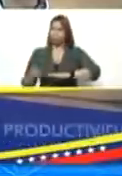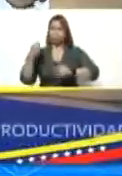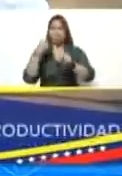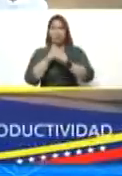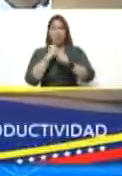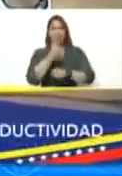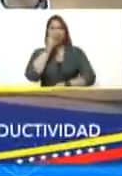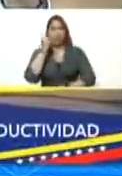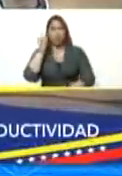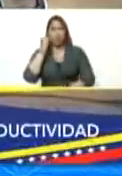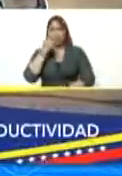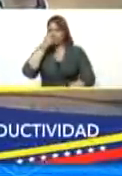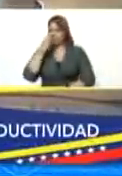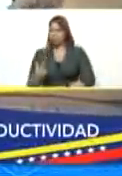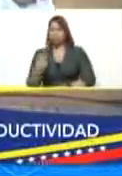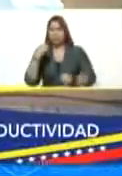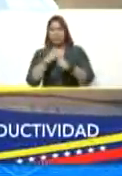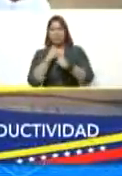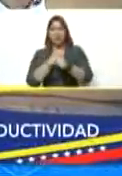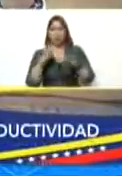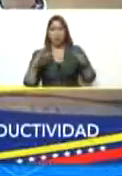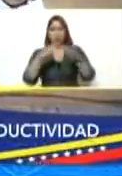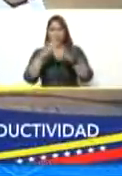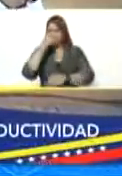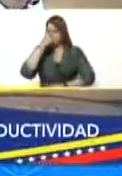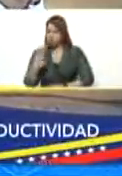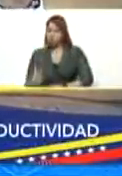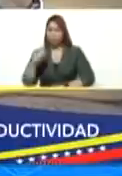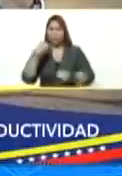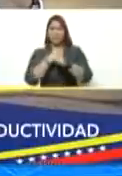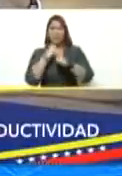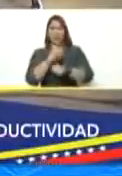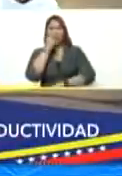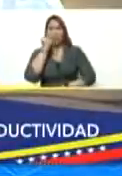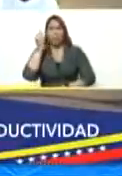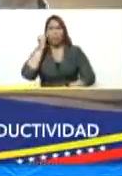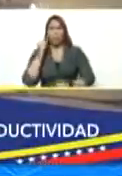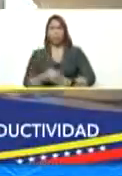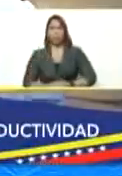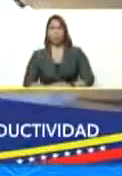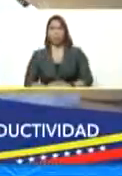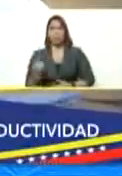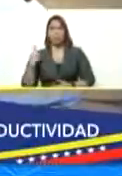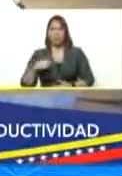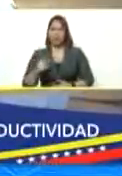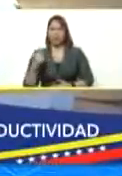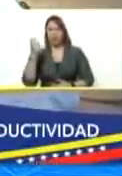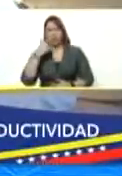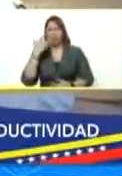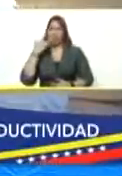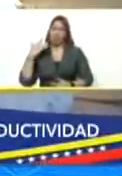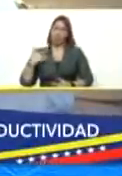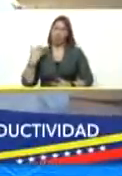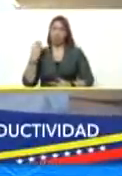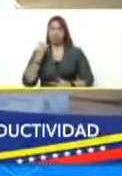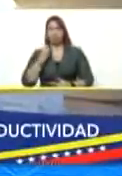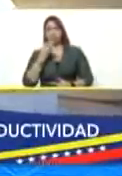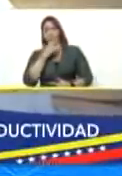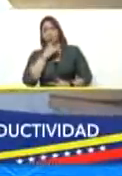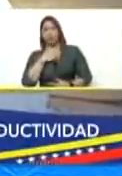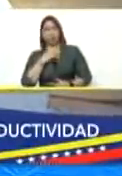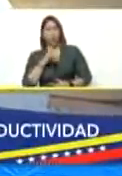obreros, desprecian a la clase obrera, desprecian a los trabajadores. Tienen una actitud burocrática,